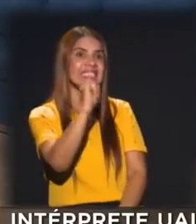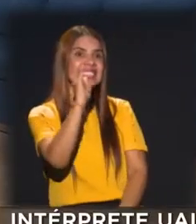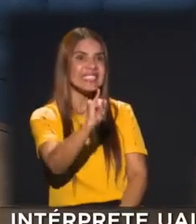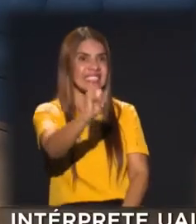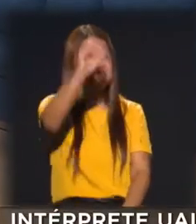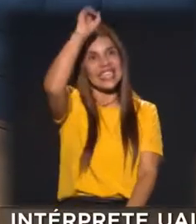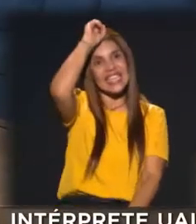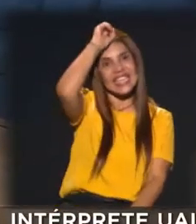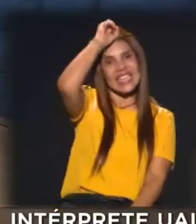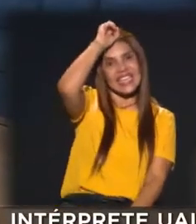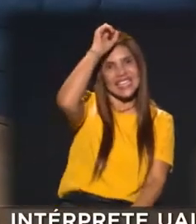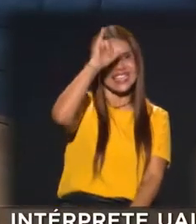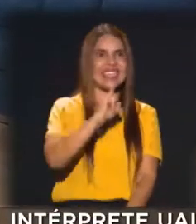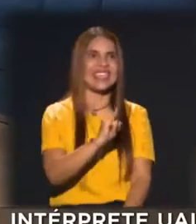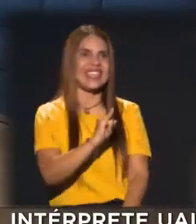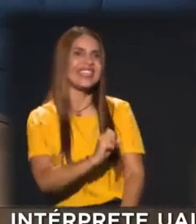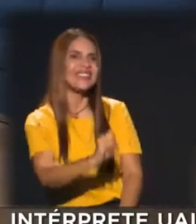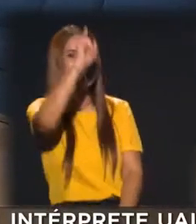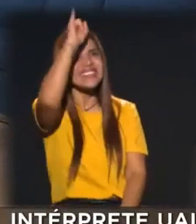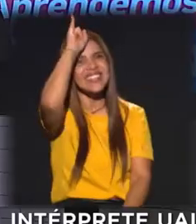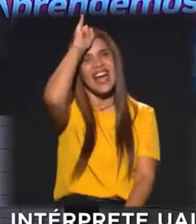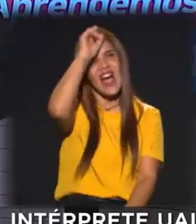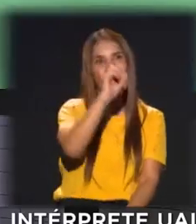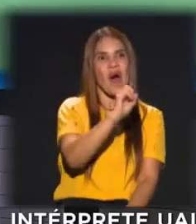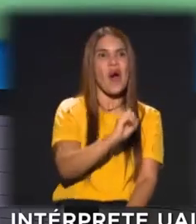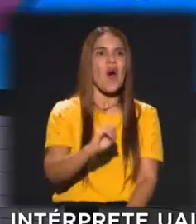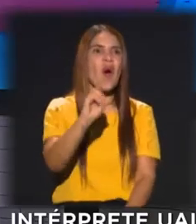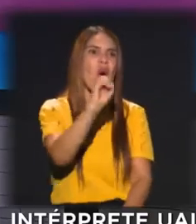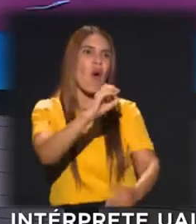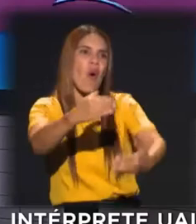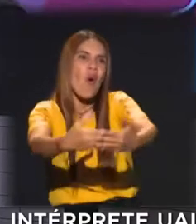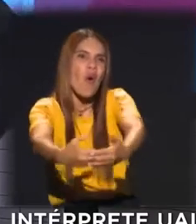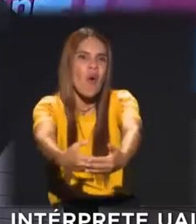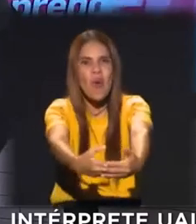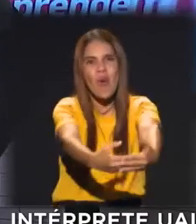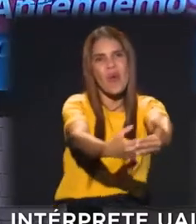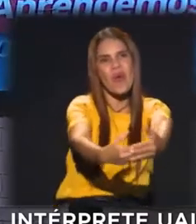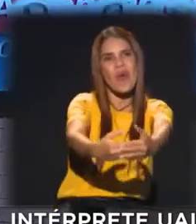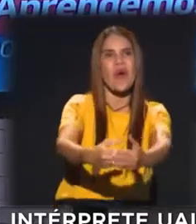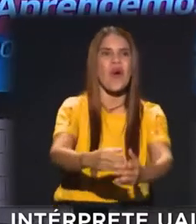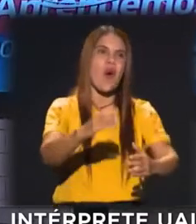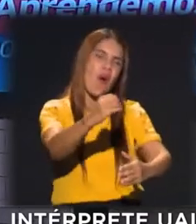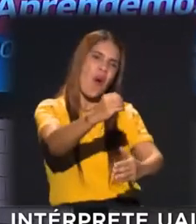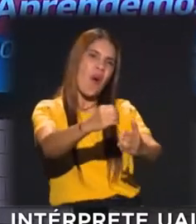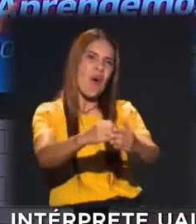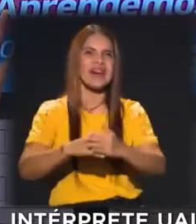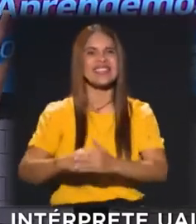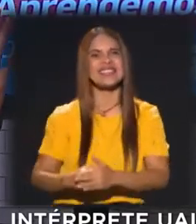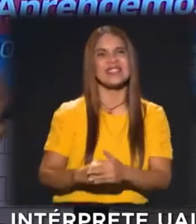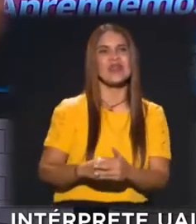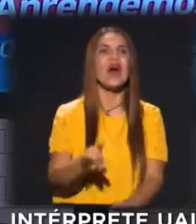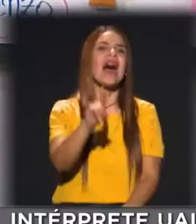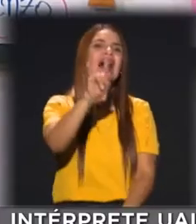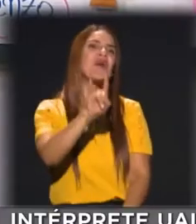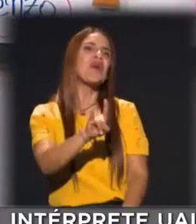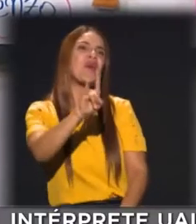I. Deme a la I. I. Deme a la O. O. Deme a la O. O. Deme